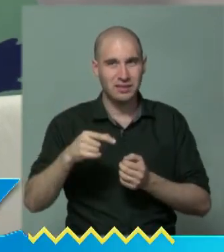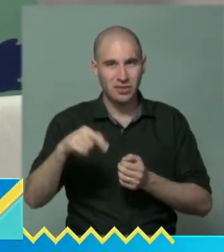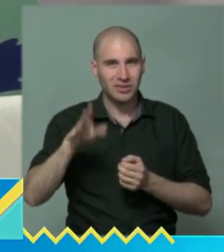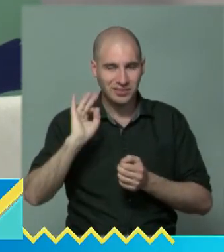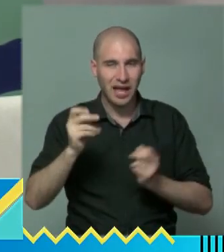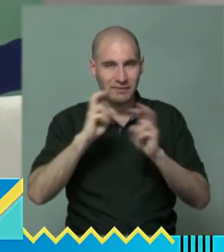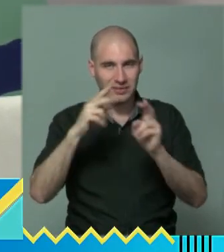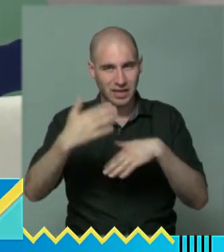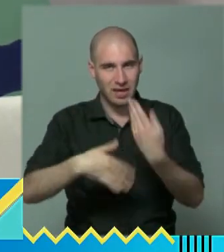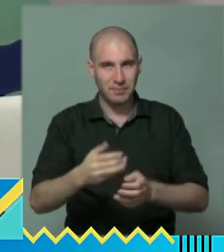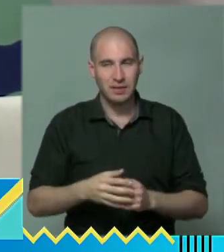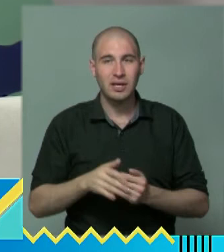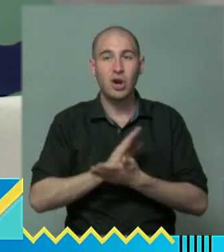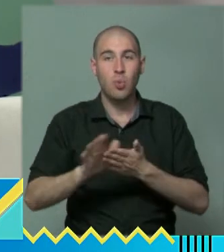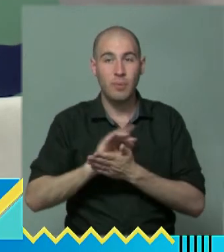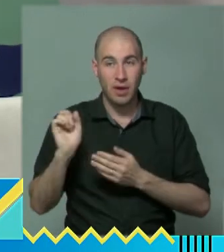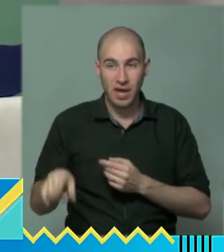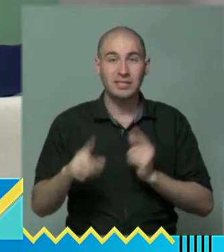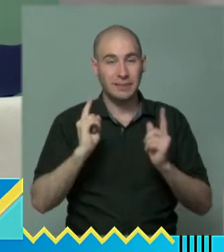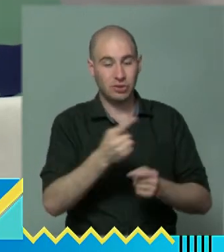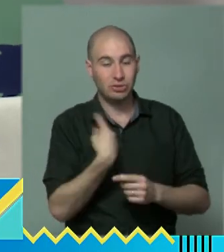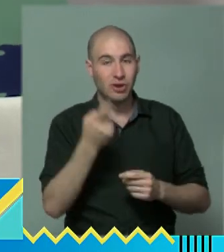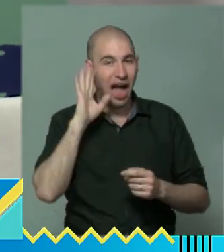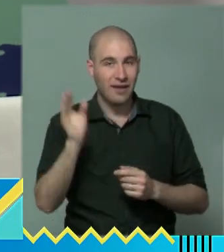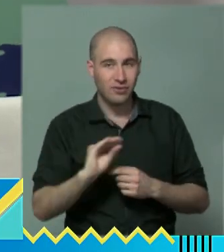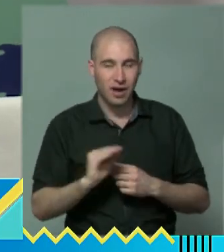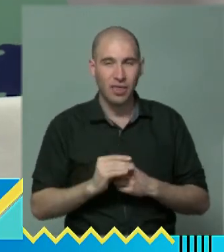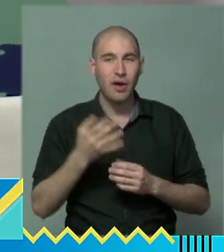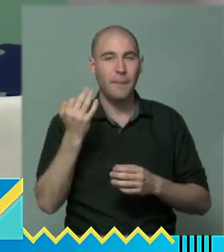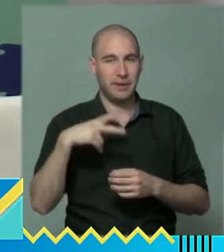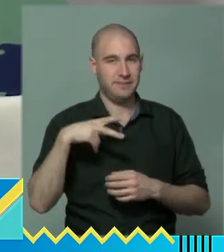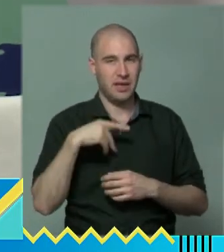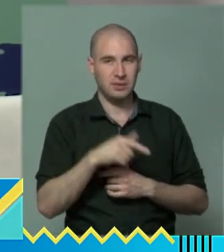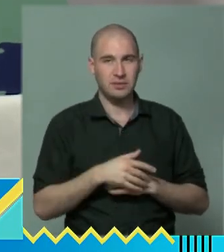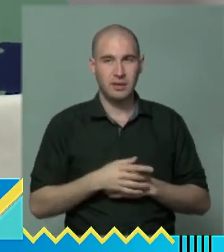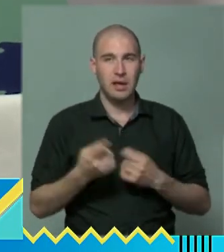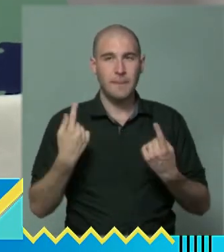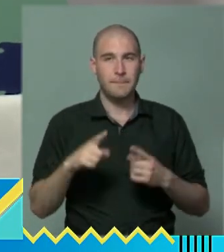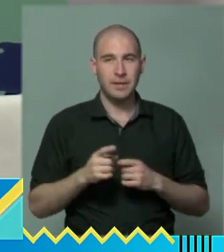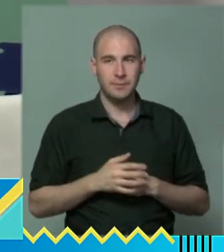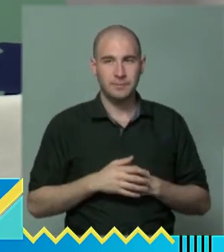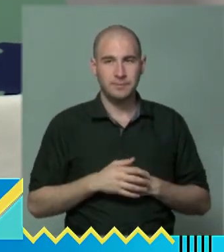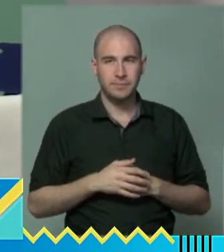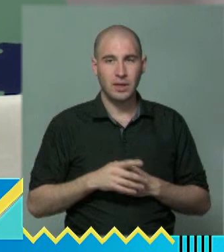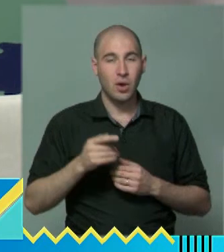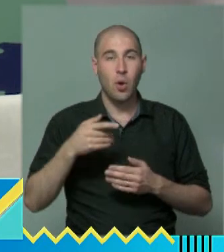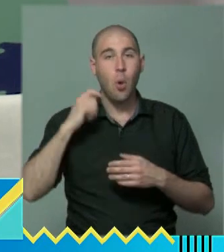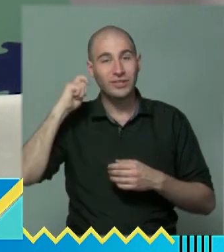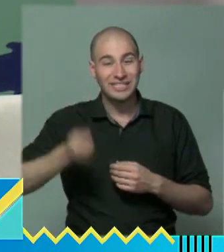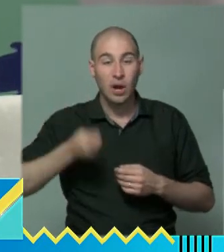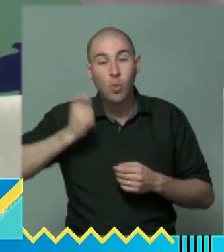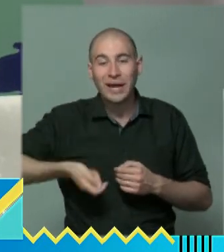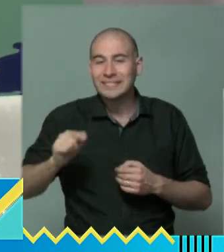empapar con todo esto que es tan nuevo para ellos como para nosotros, los abogados particulares, pero no tenemos una justicia,